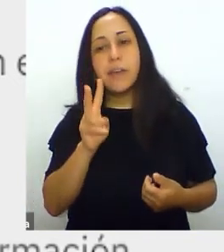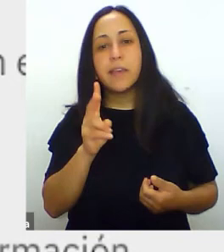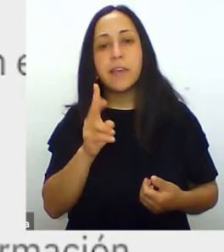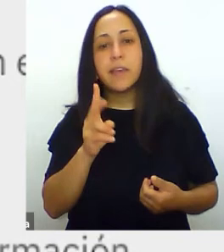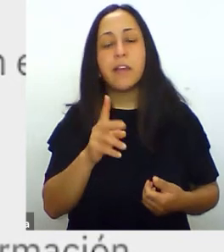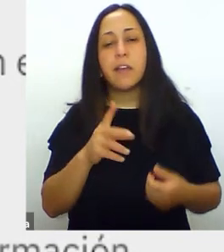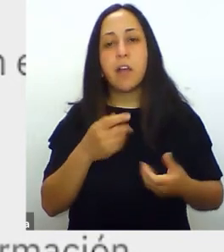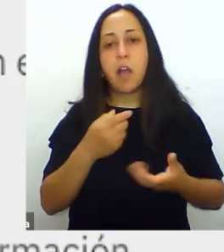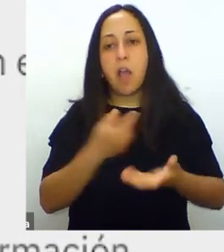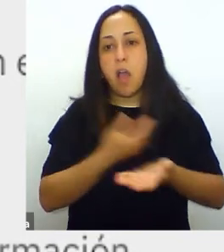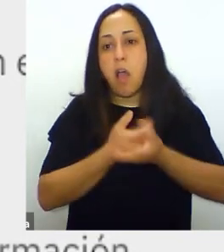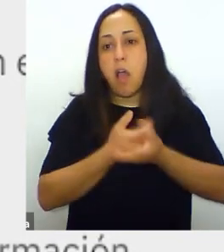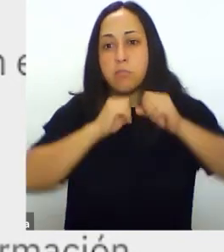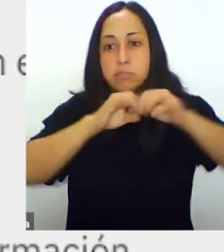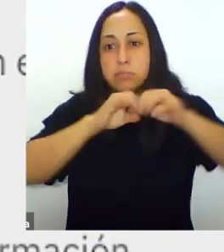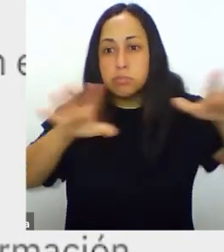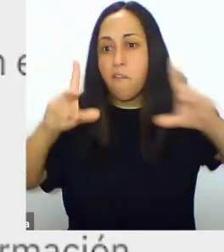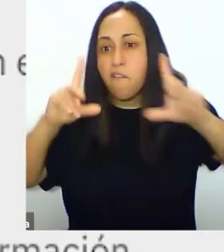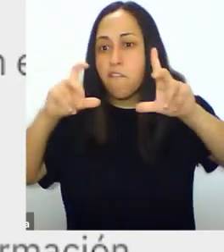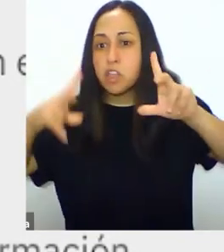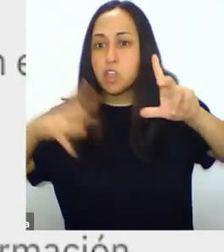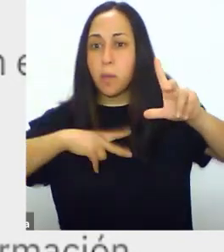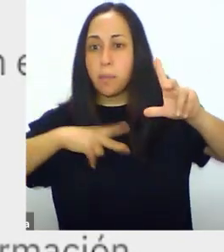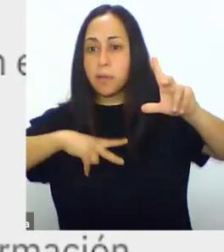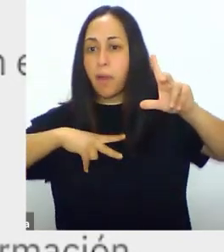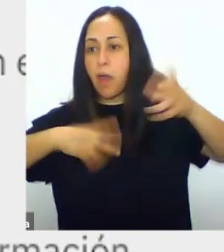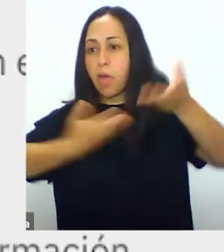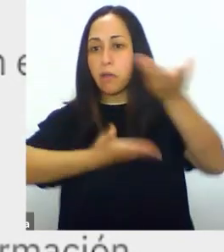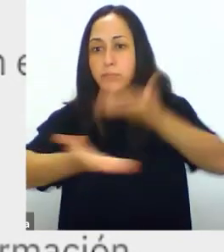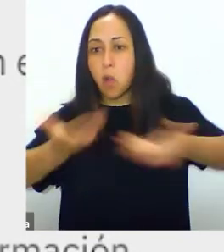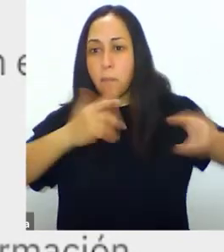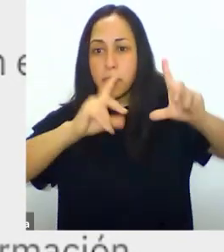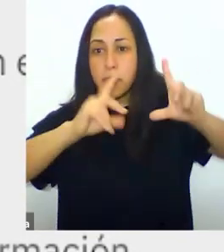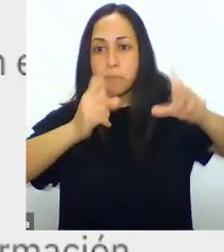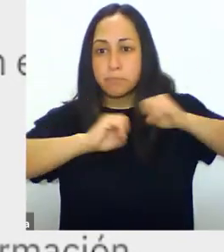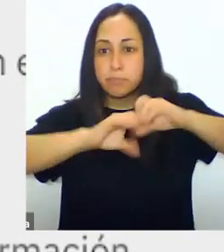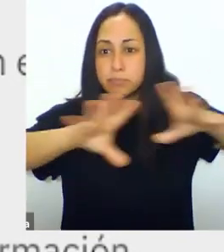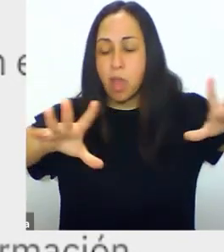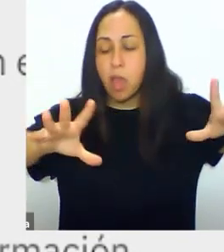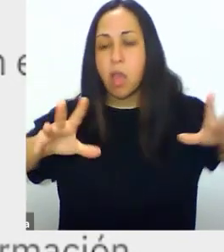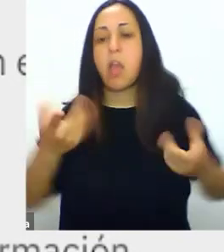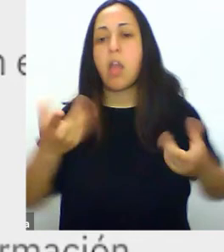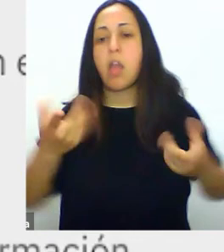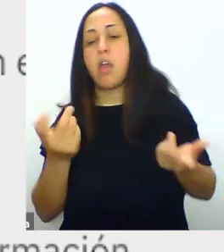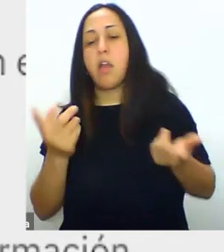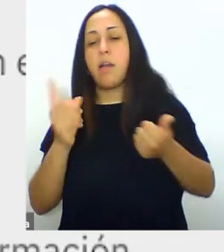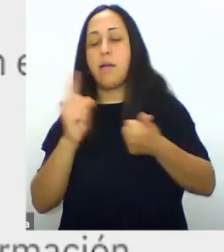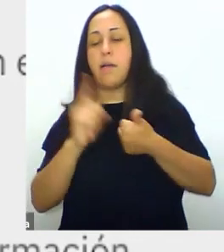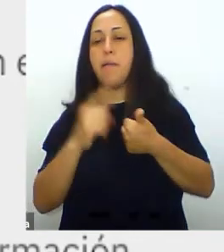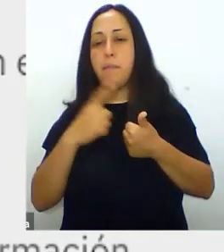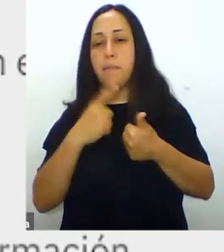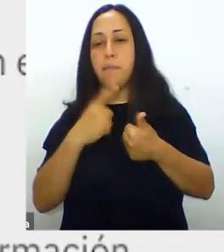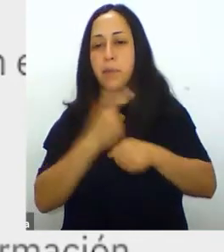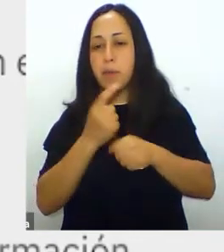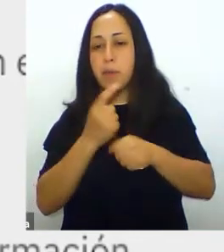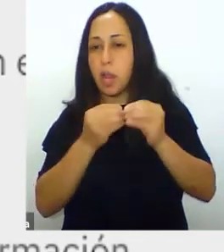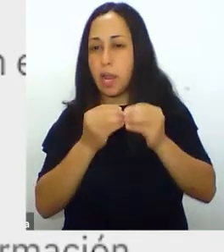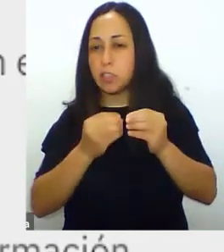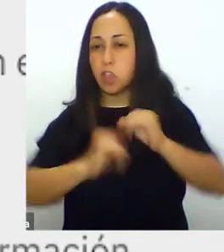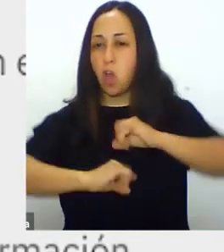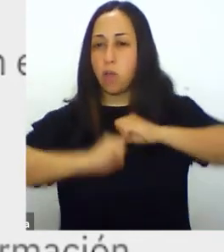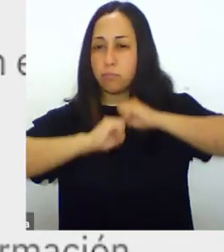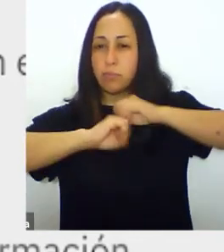se compartieron, salieron a la luz estas fotos íntimas suyas. Entonces, en primera instancia se puede ver que existe un caso